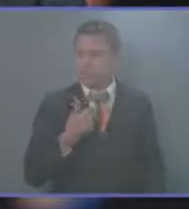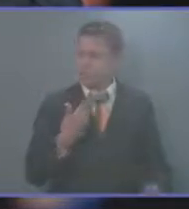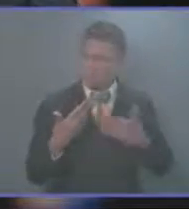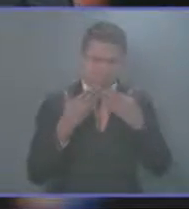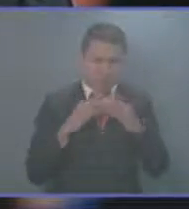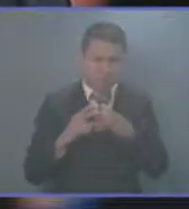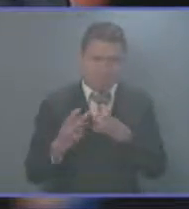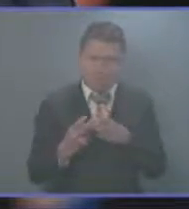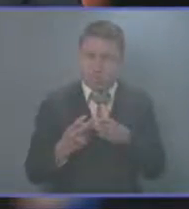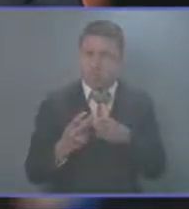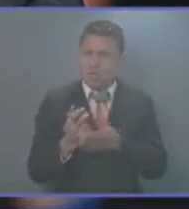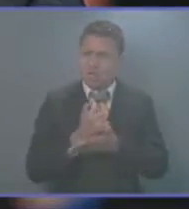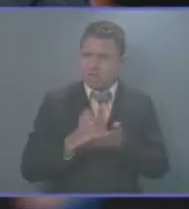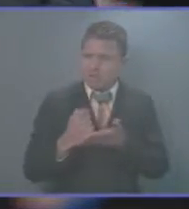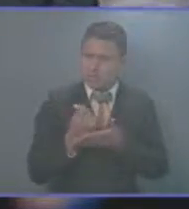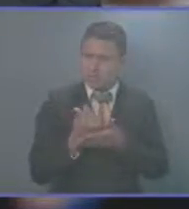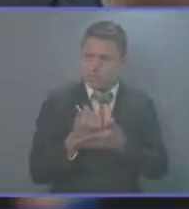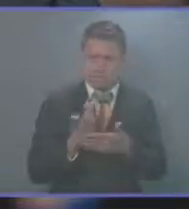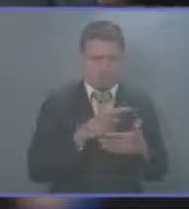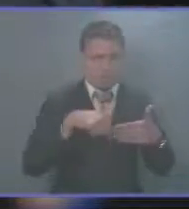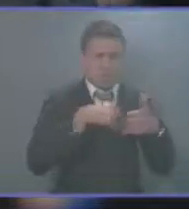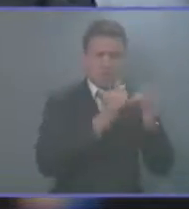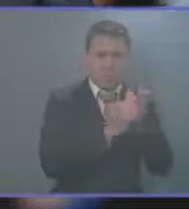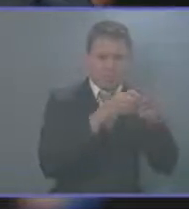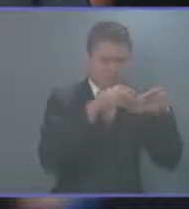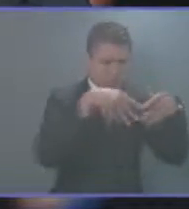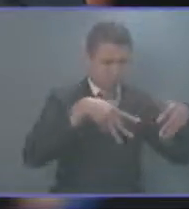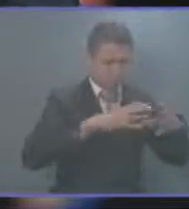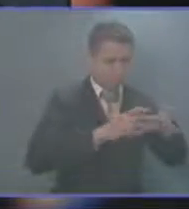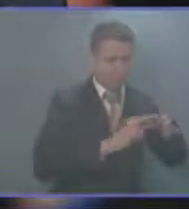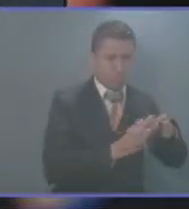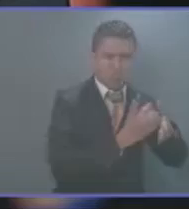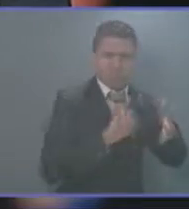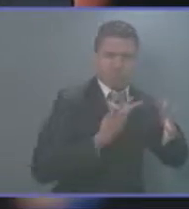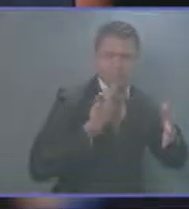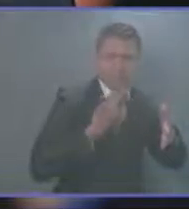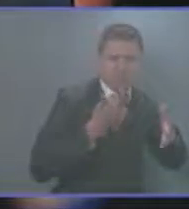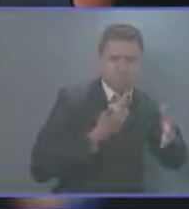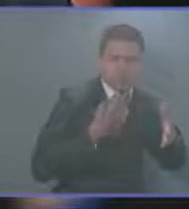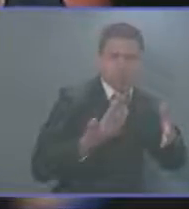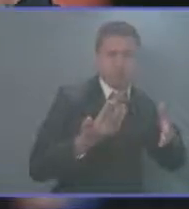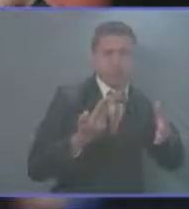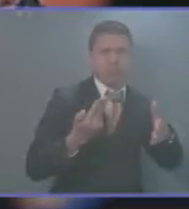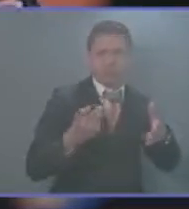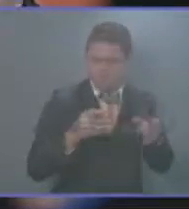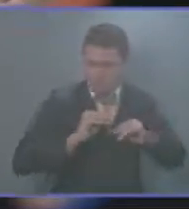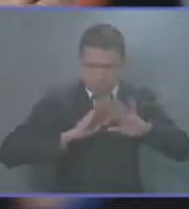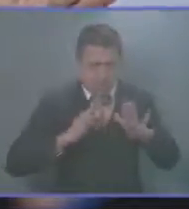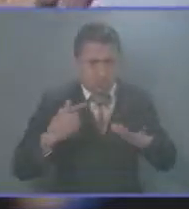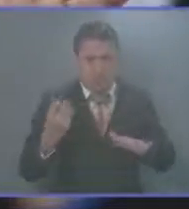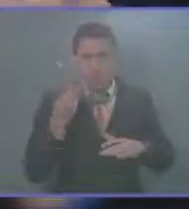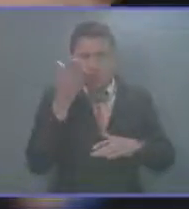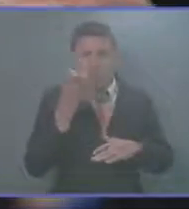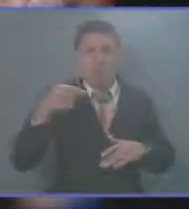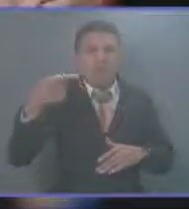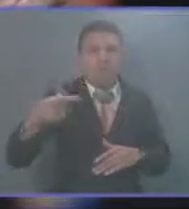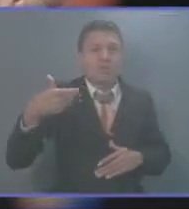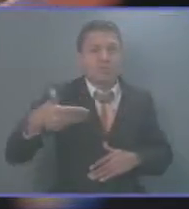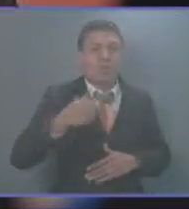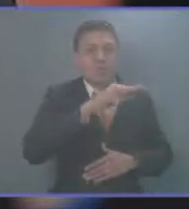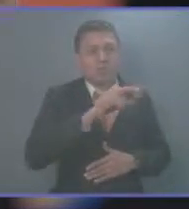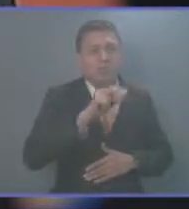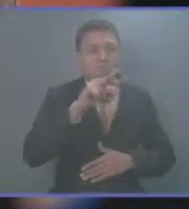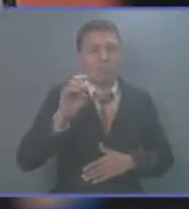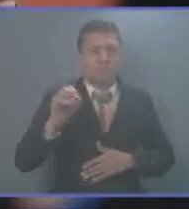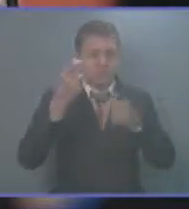Hacienda. Hoy, con todos estos recursos y los que estamos aprobando, y por supuesto lo que viene para el próximo año,